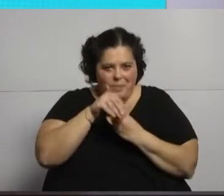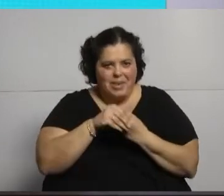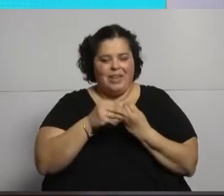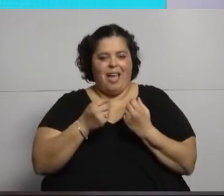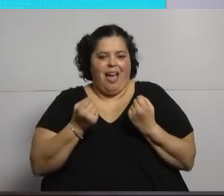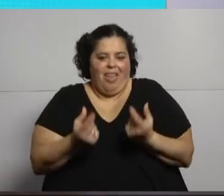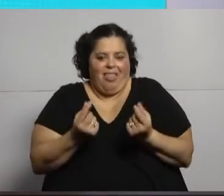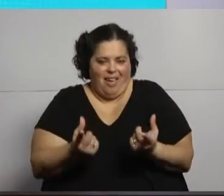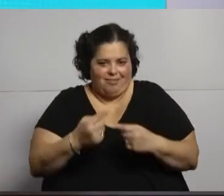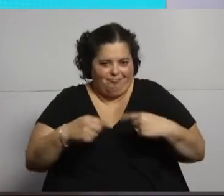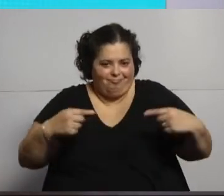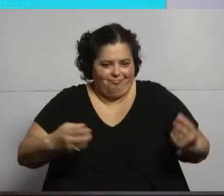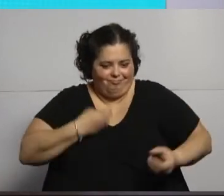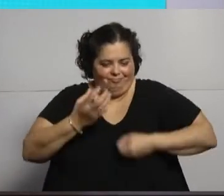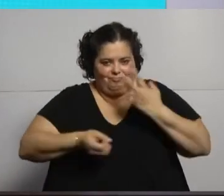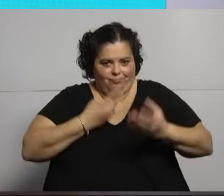para aportar.